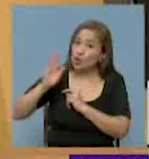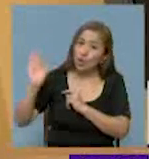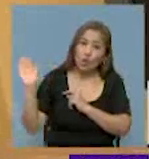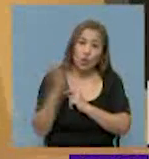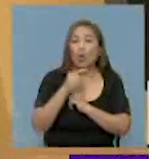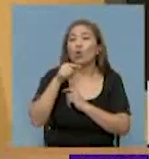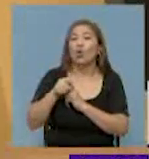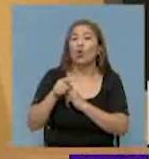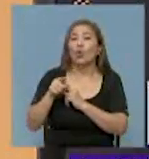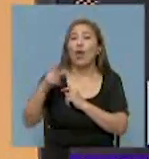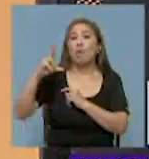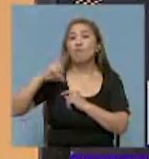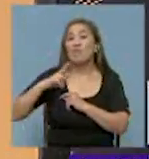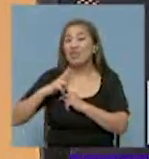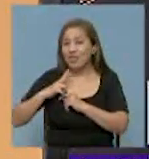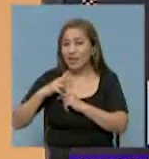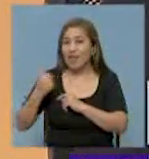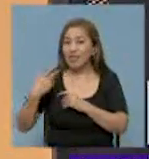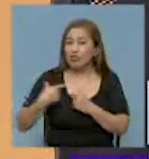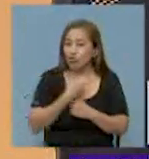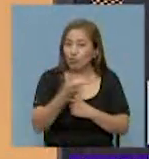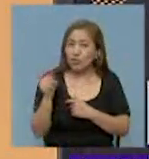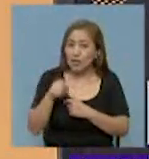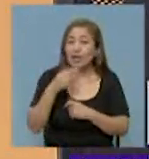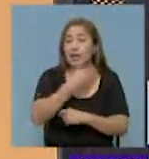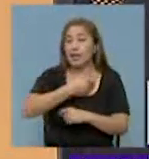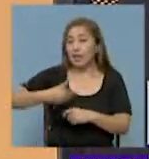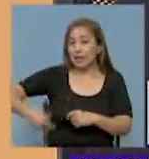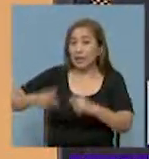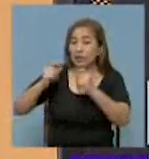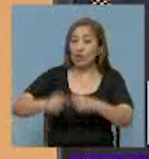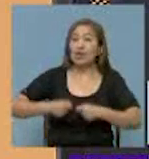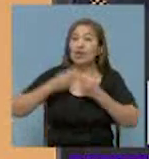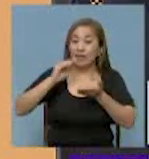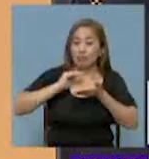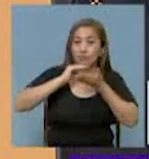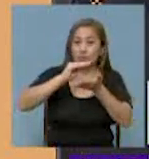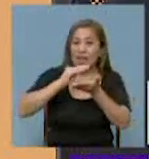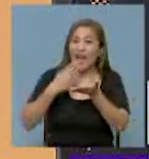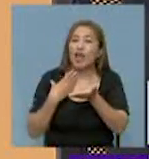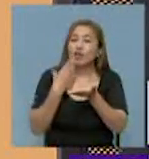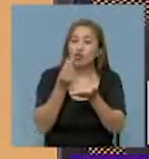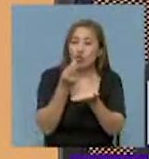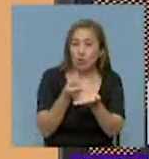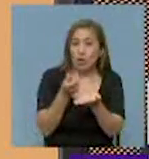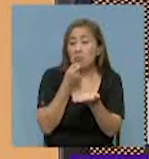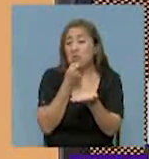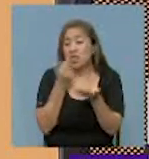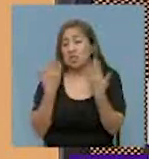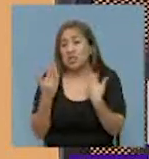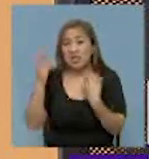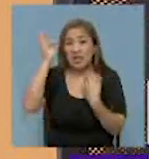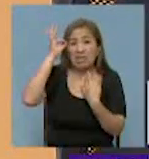instituciones ciudad y sociales el estado les indica una subvención que puede ser del